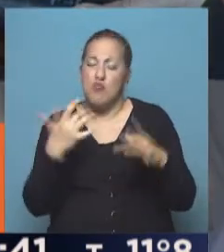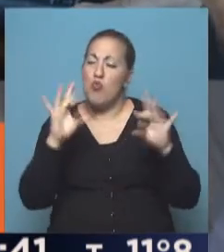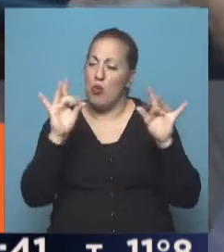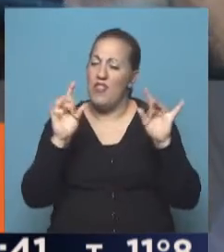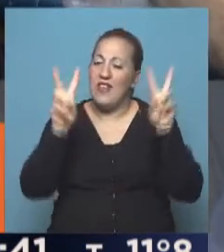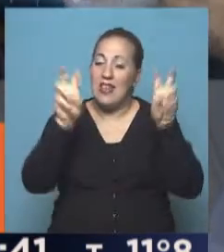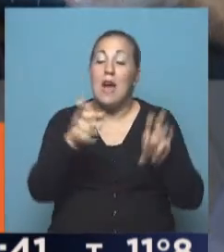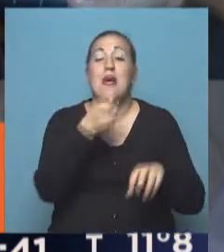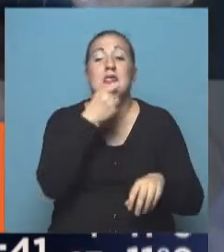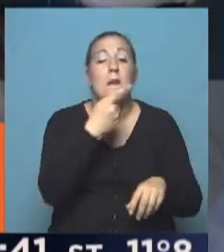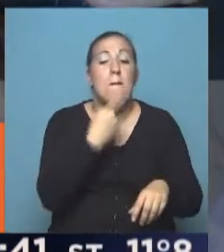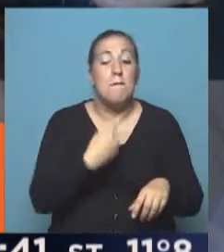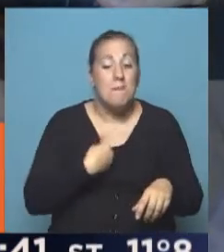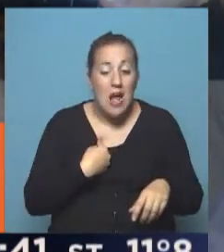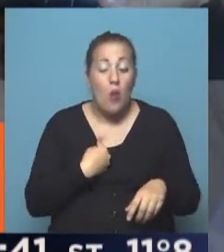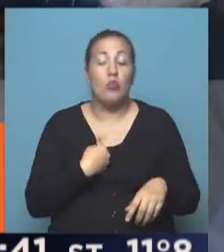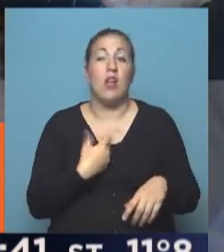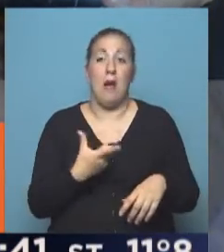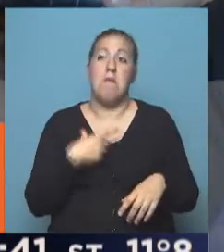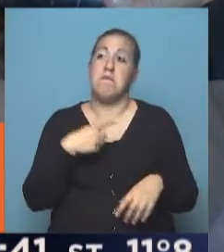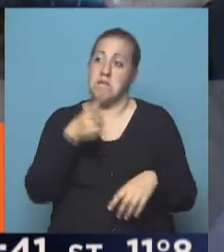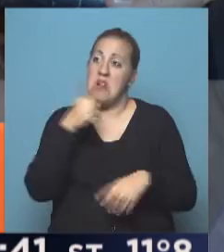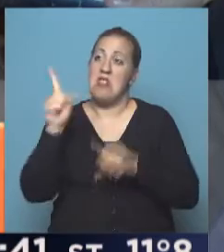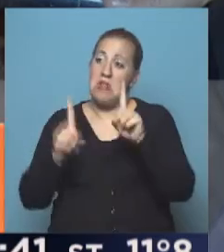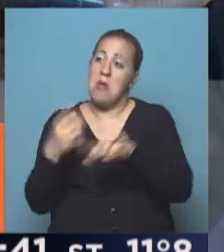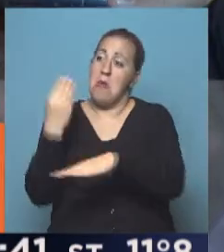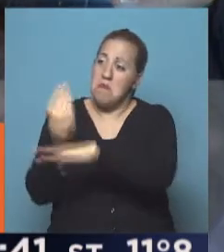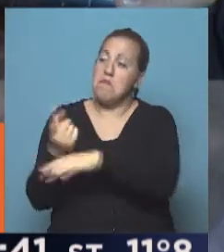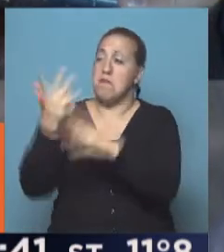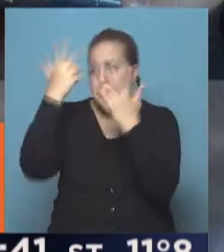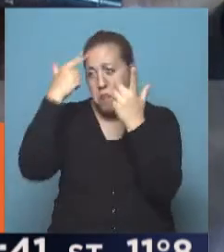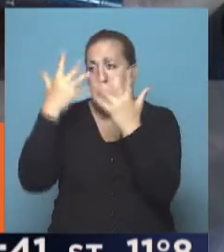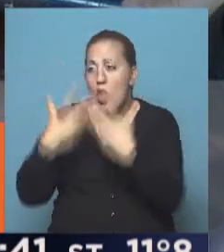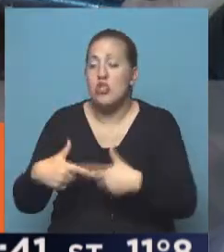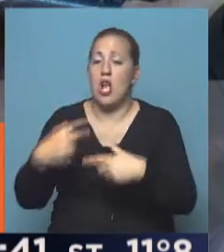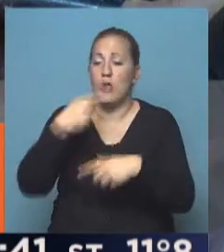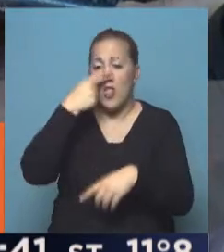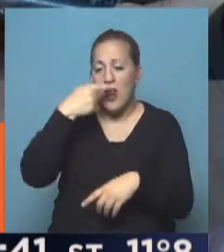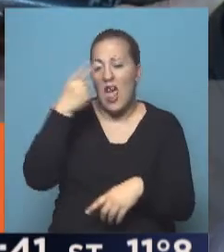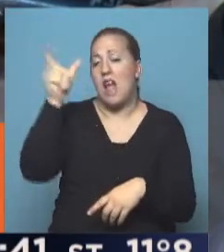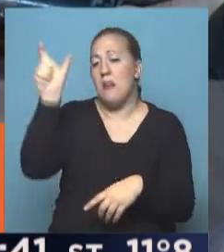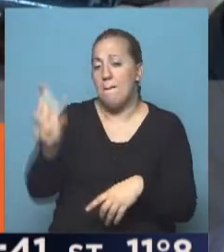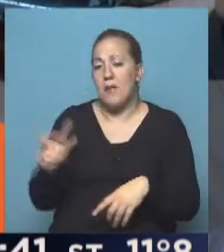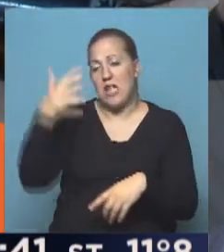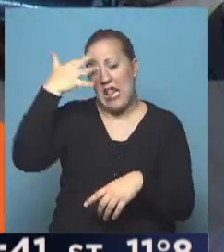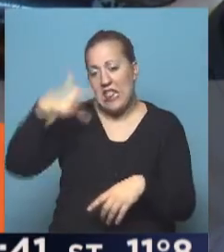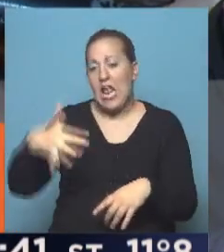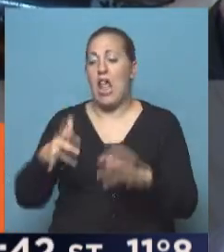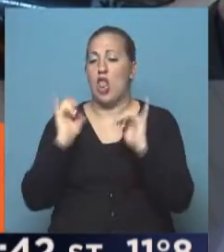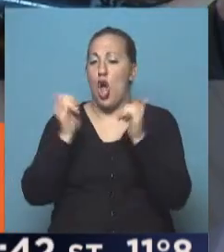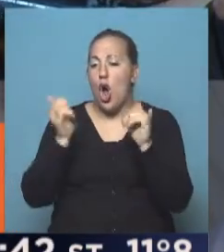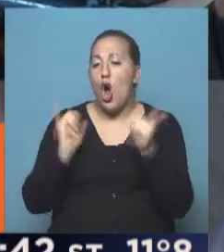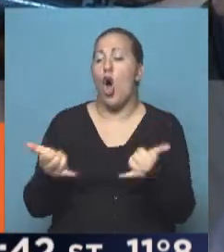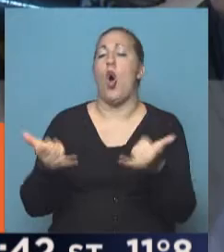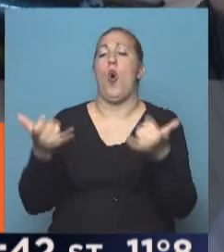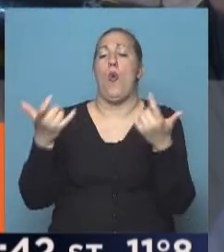vos me preguntás por Tinelli, me parece que es un candidato bárbaro, que tiene proyectos interesantes, es un tipo inteligente, joven, que abre puertas